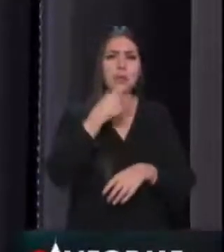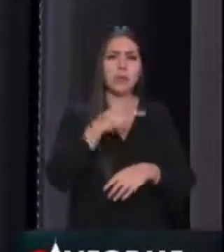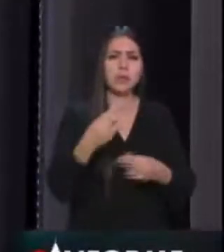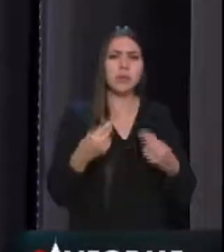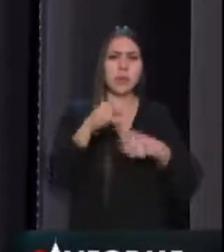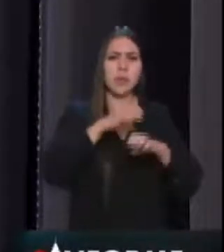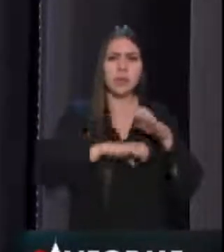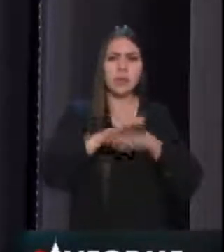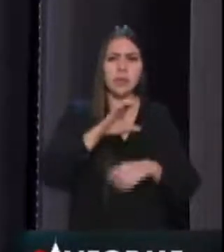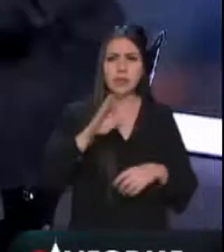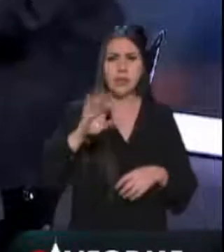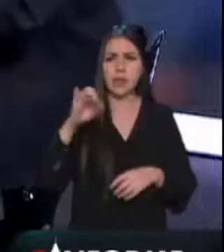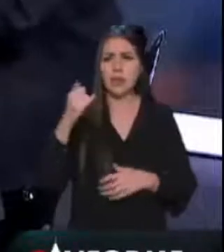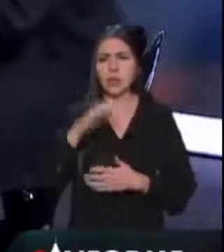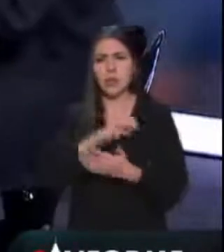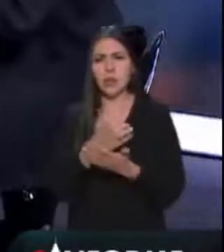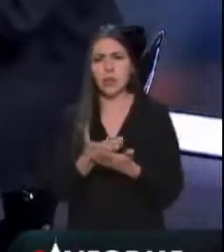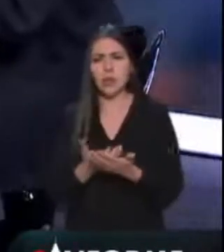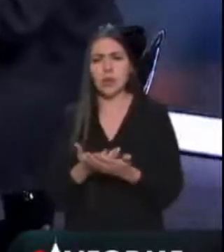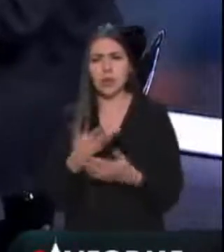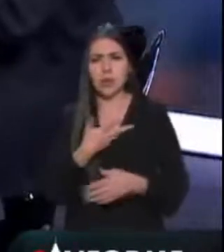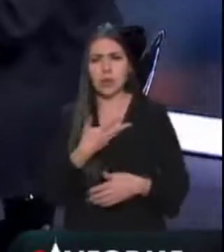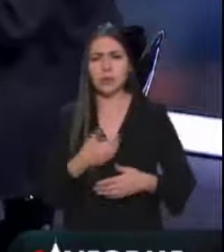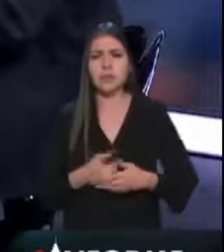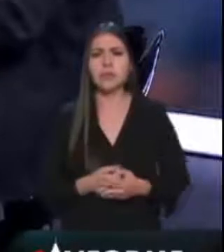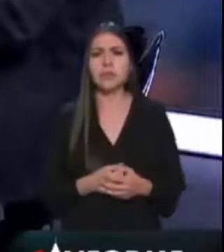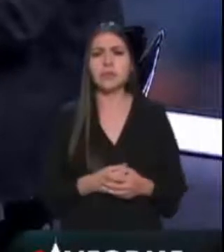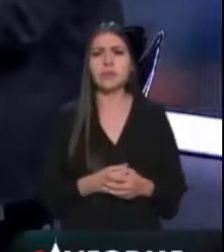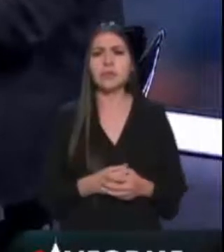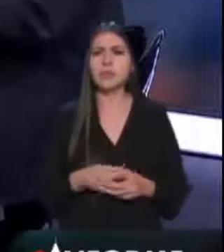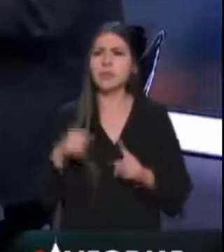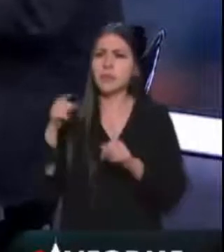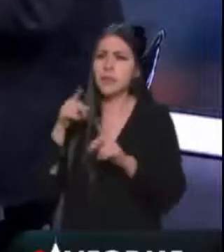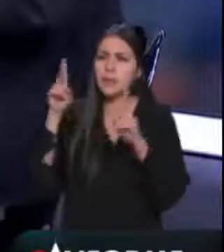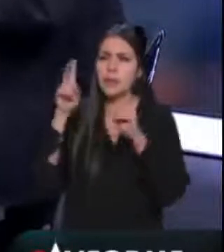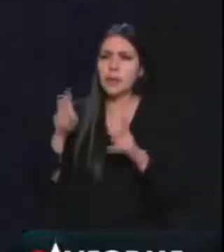el contrato que establecieron. Sobre este tema.